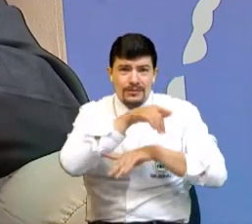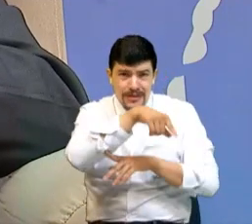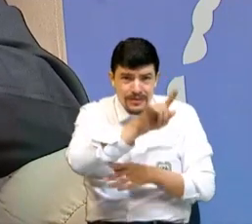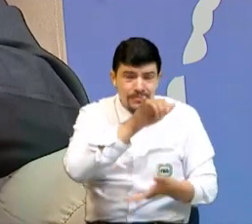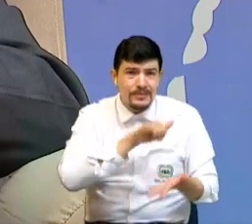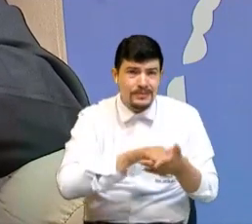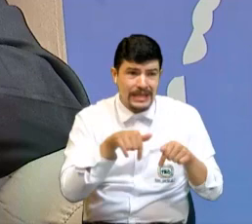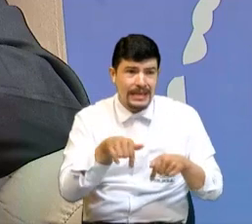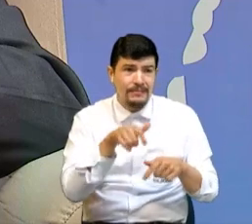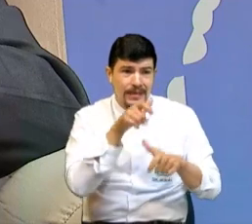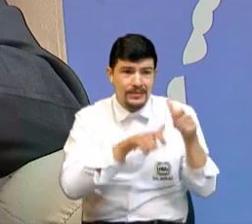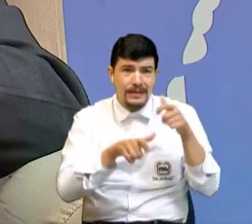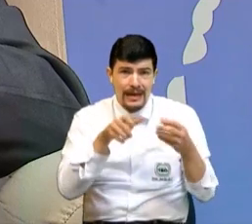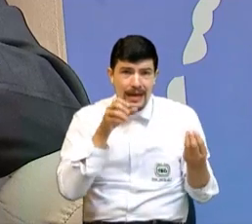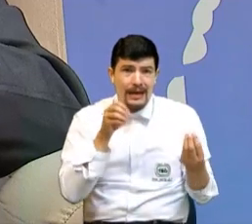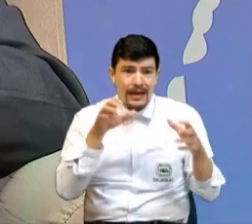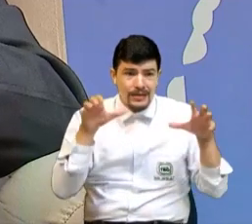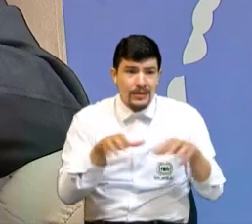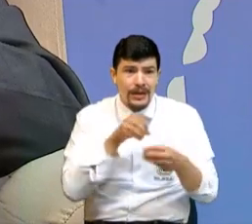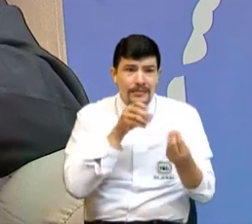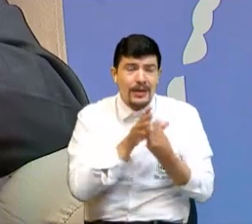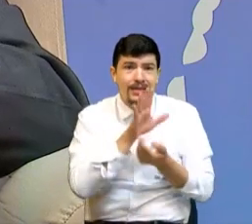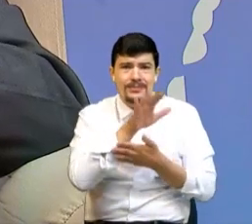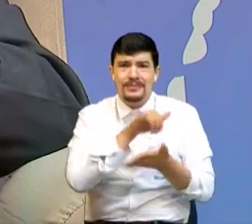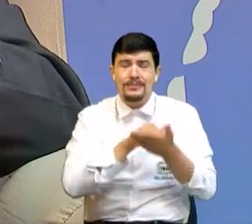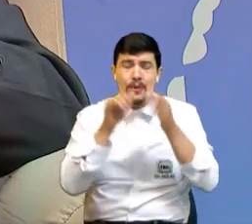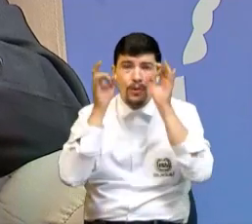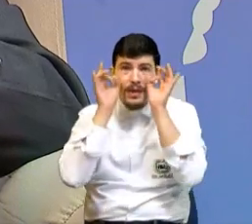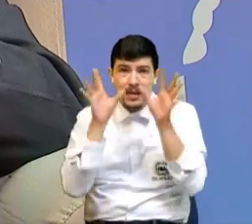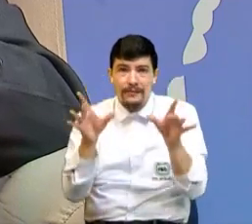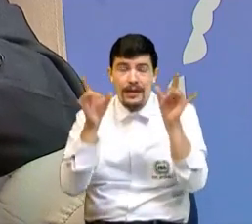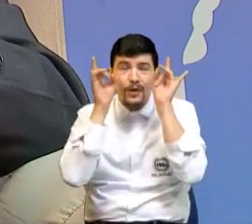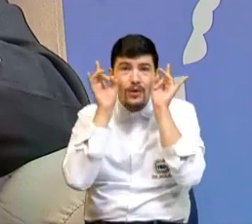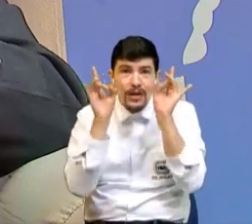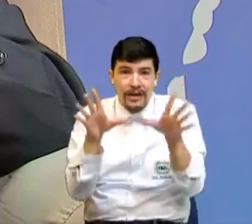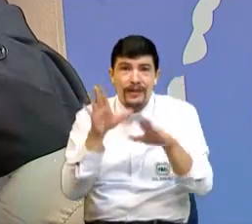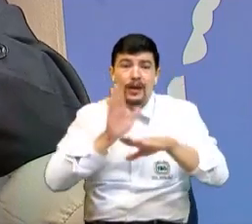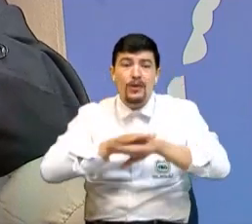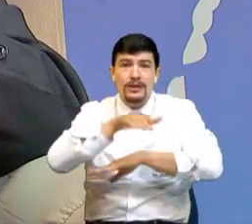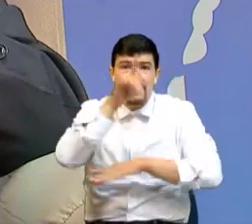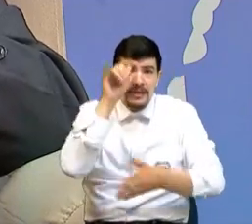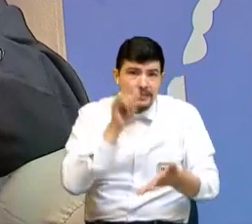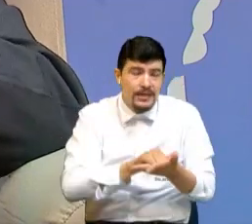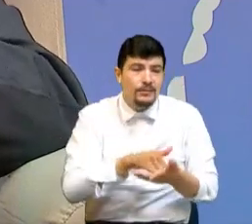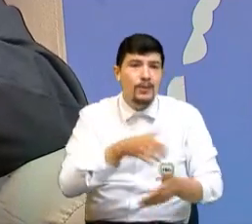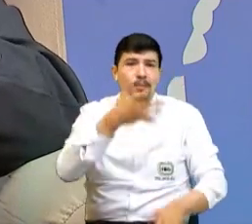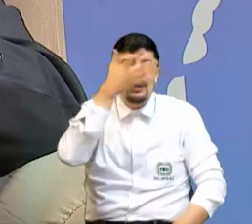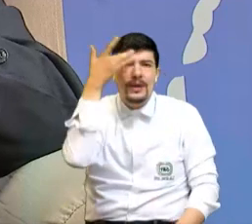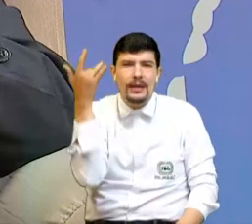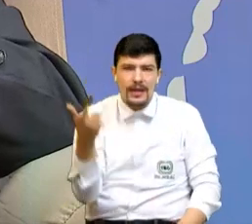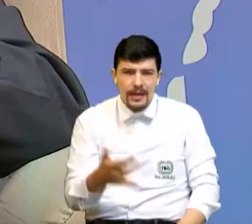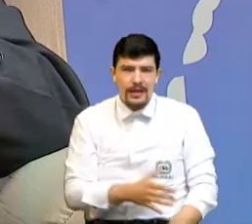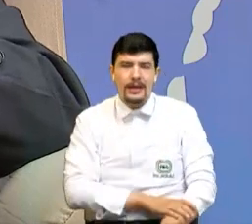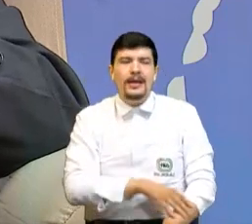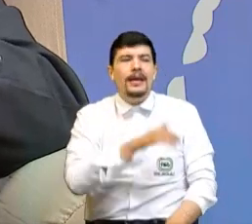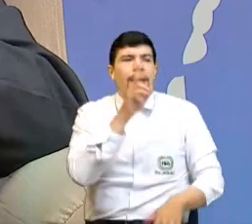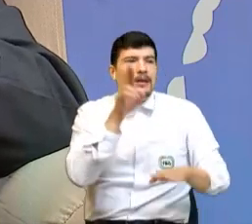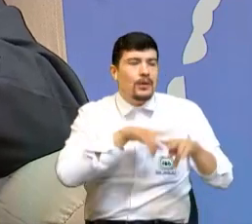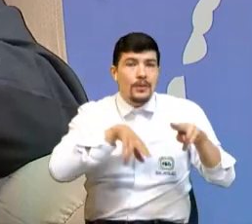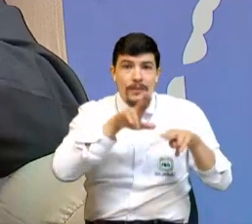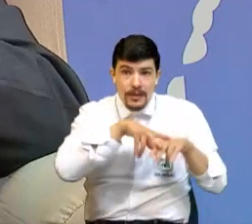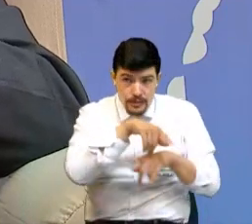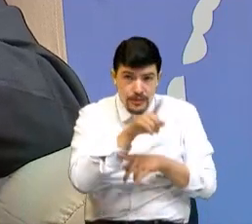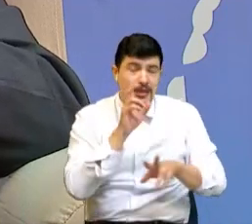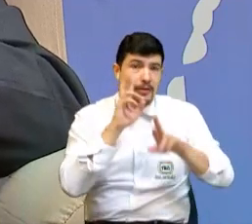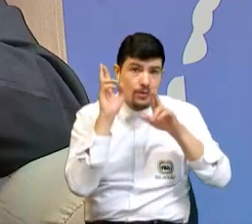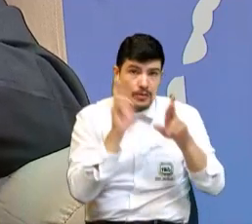en el abusado son de gravísimas consecuencias en la medida en que normalmente, y eso lo ha